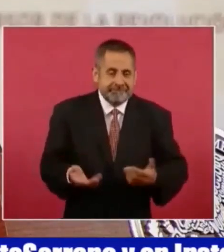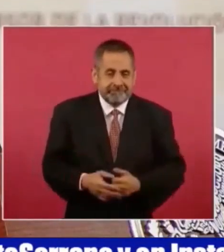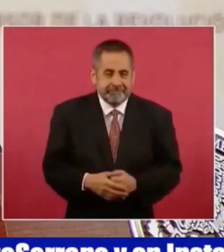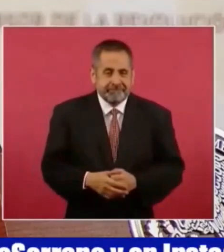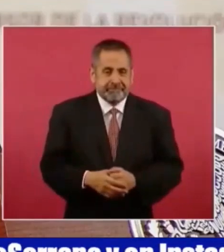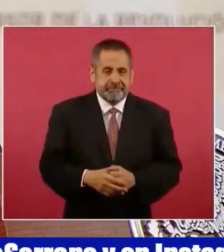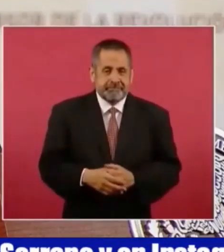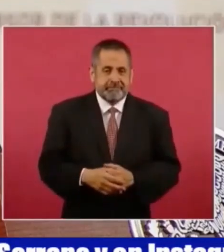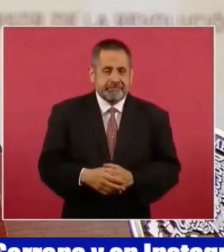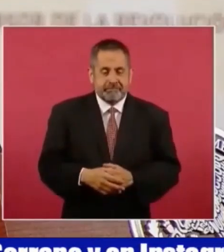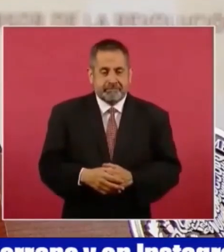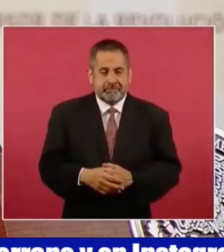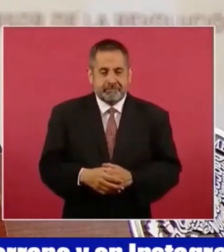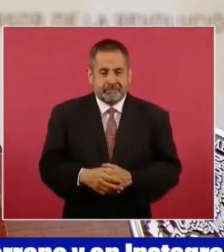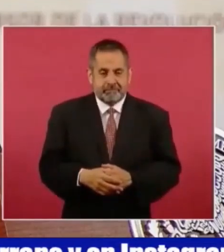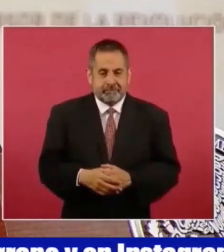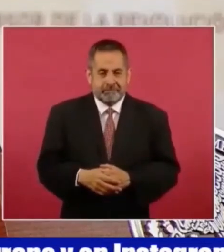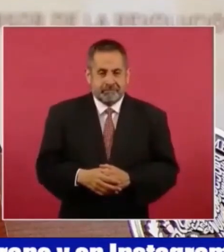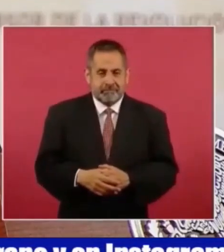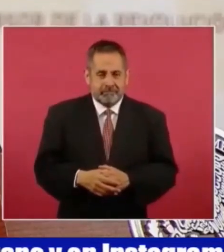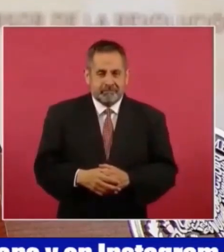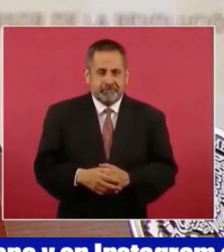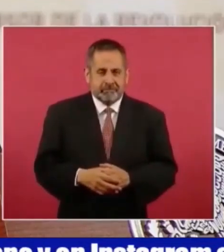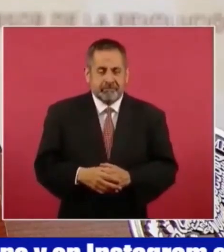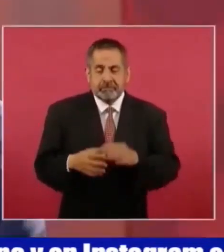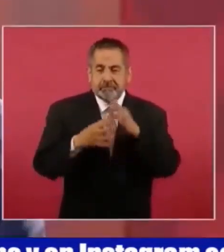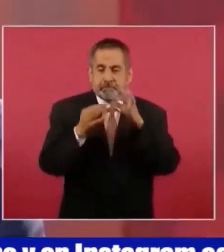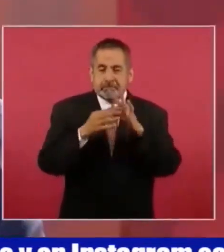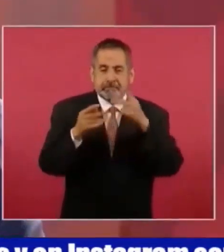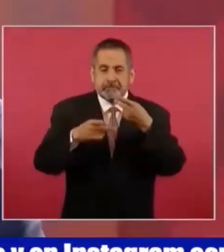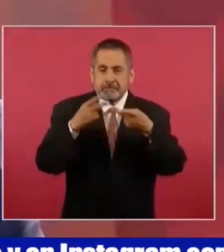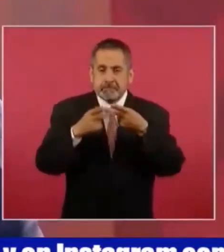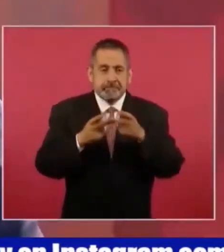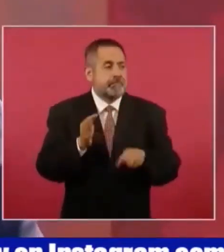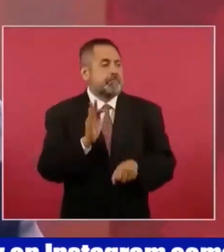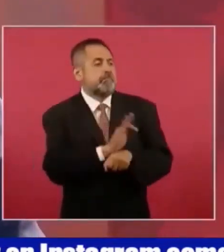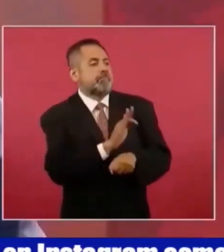o que hablaron del tema defendiéndolo.